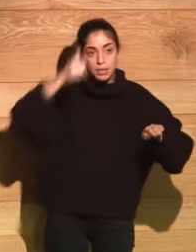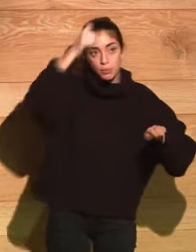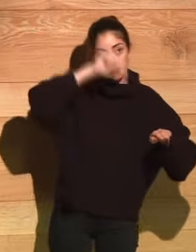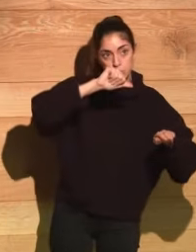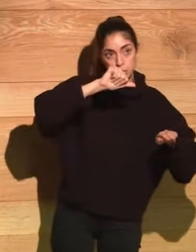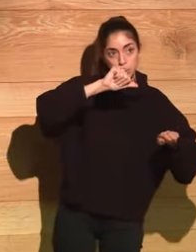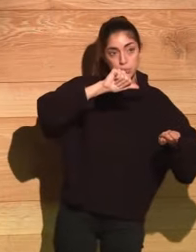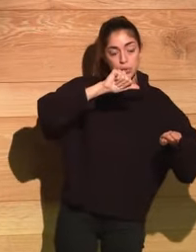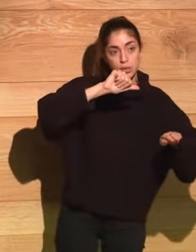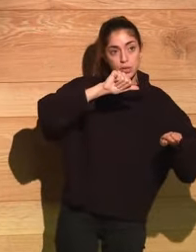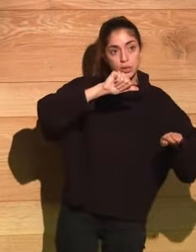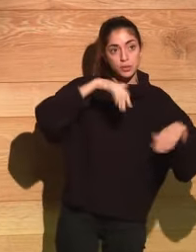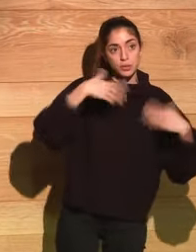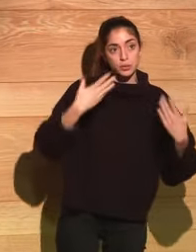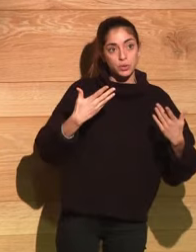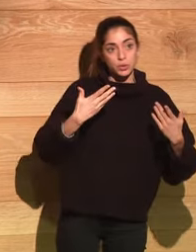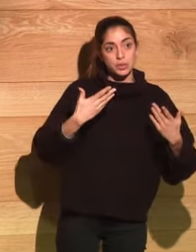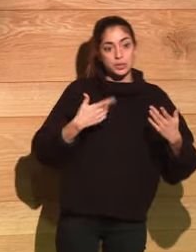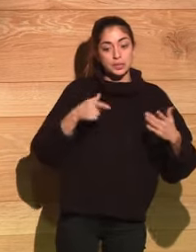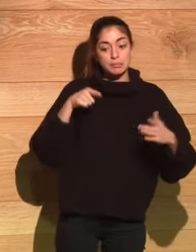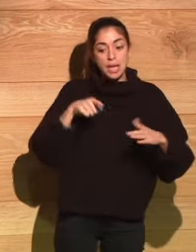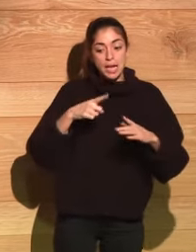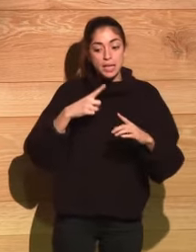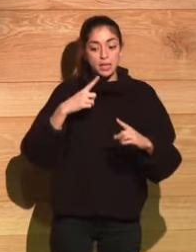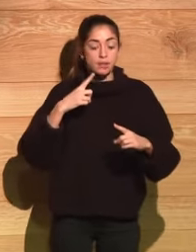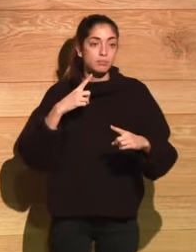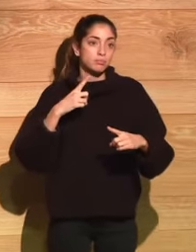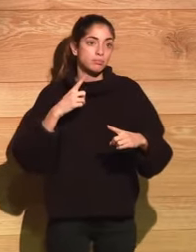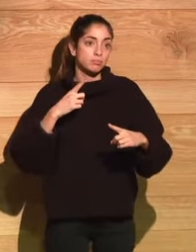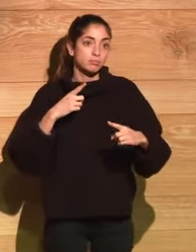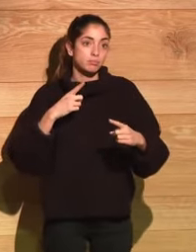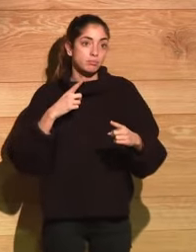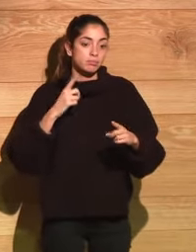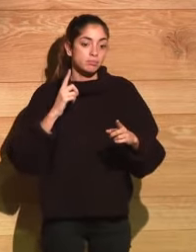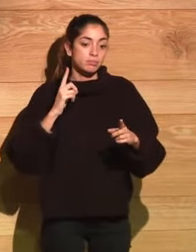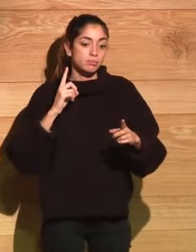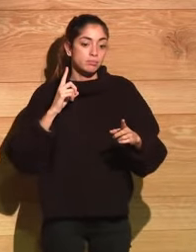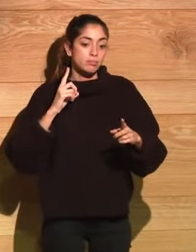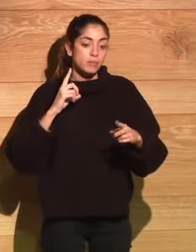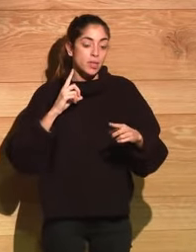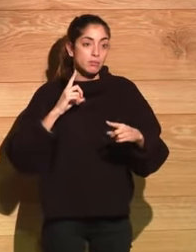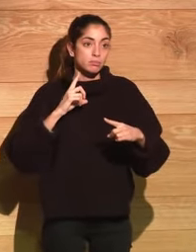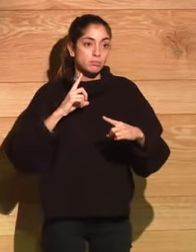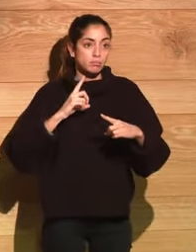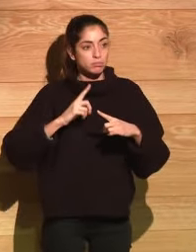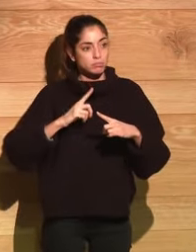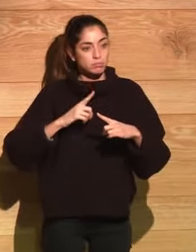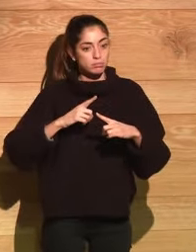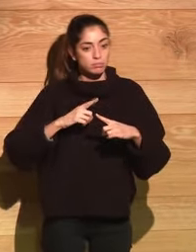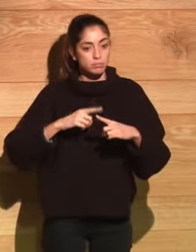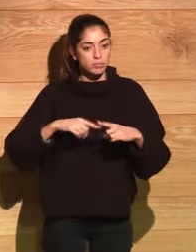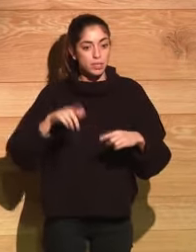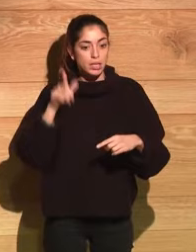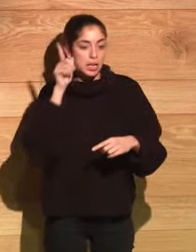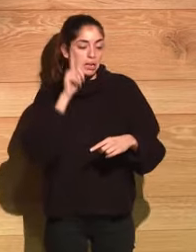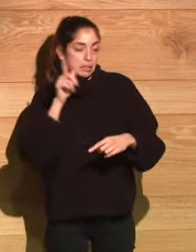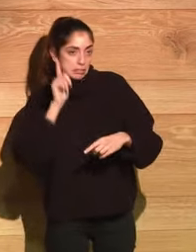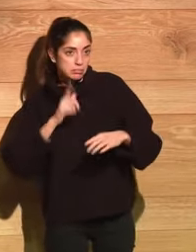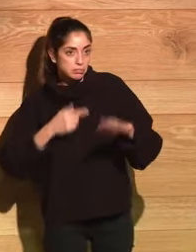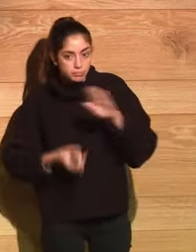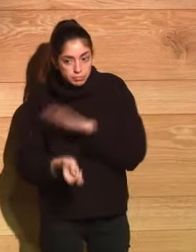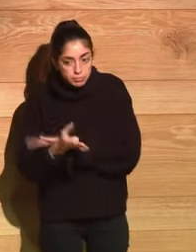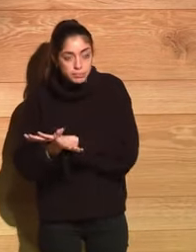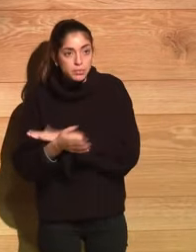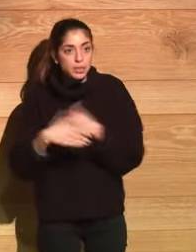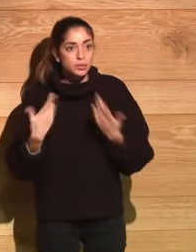también una homosexualidad muy importante en los dos ámbitos, el masculino y el femenino. Parece que no se mezclan, viven al margen los unos de los